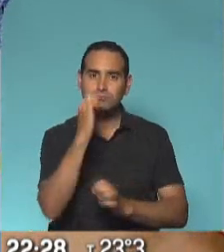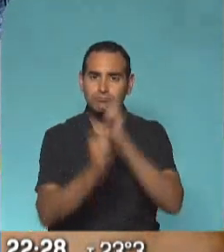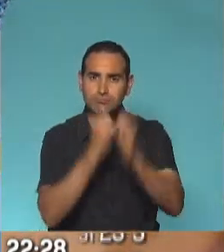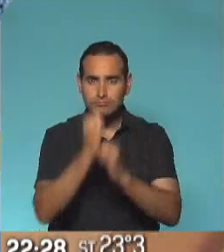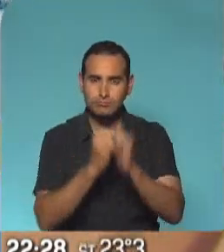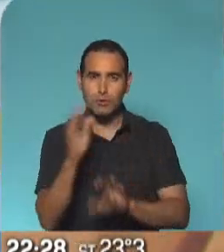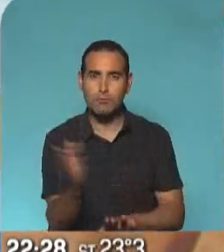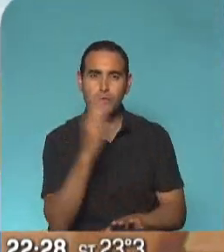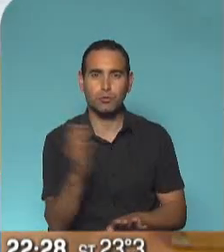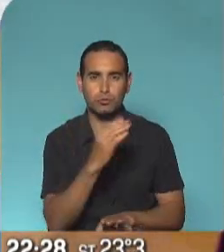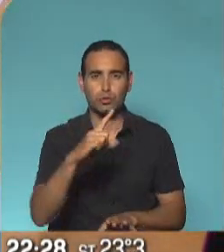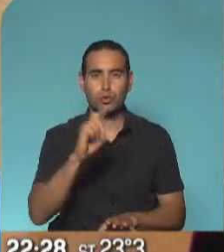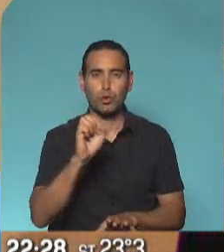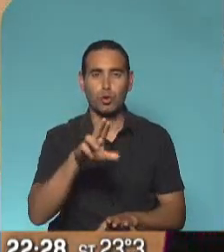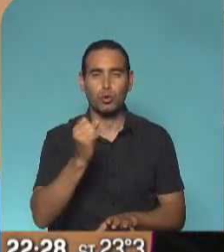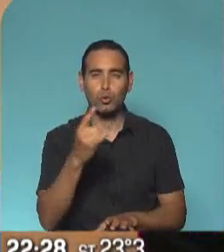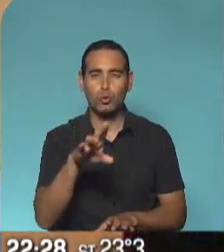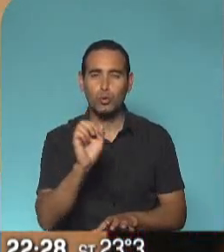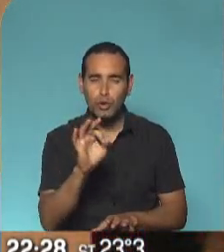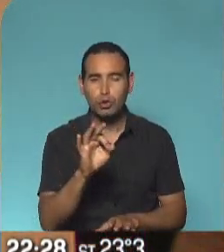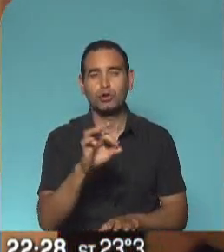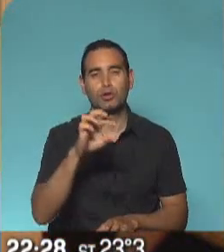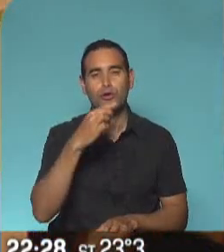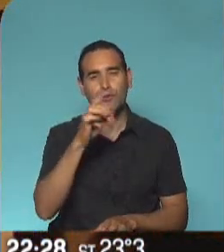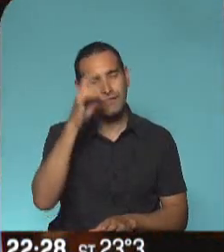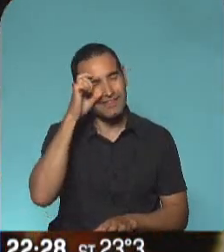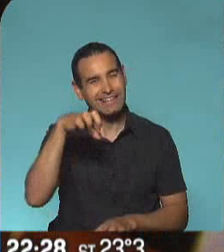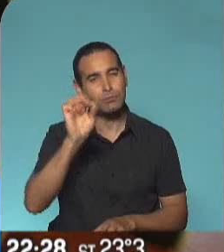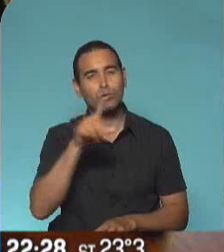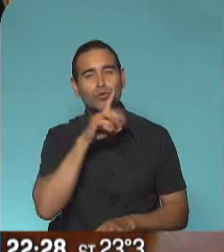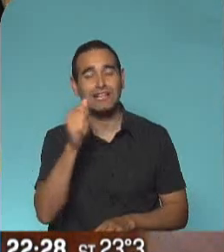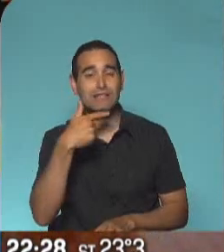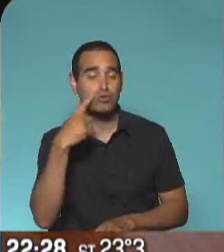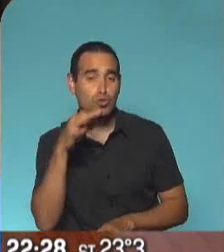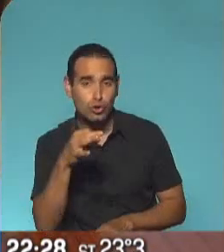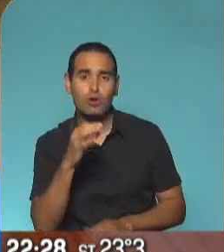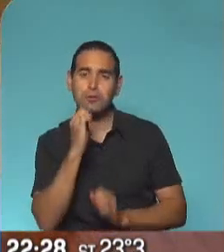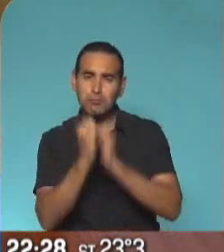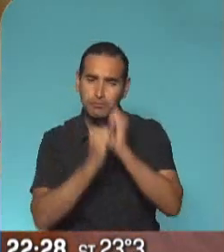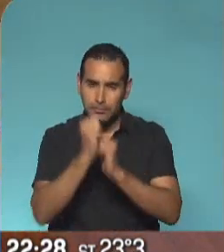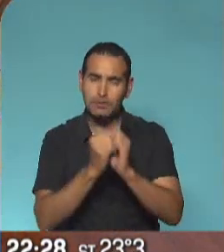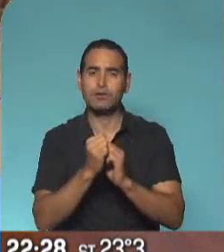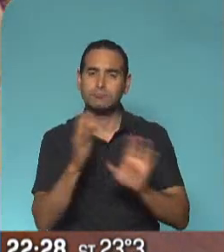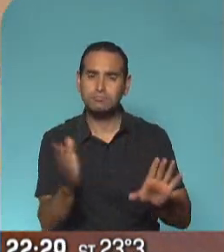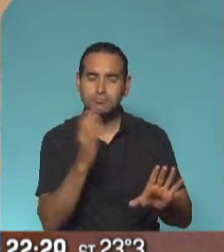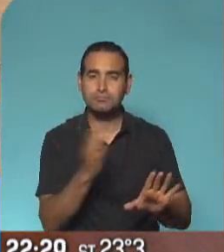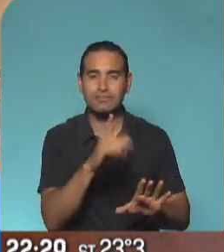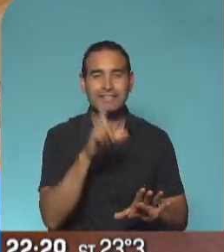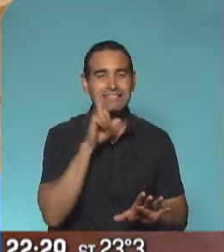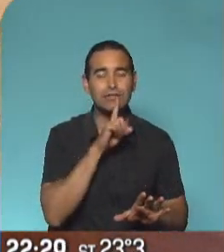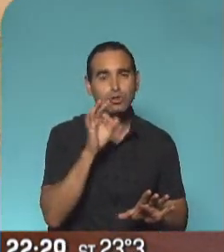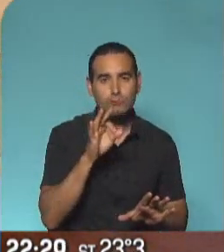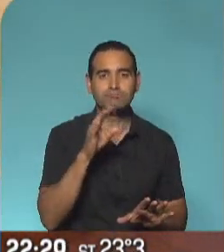cloruro de potasio como un derivado del litio, posteriormente estaba en marcha una fábrica de carbonato de litio para llegar a